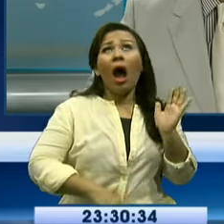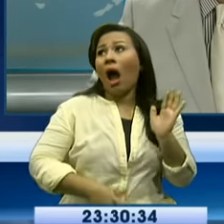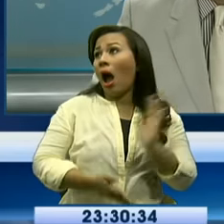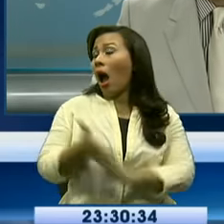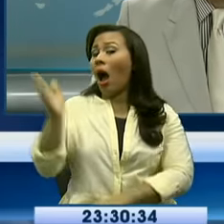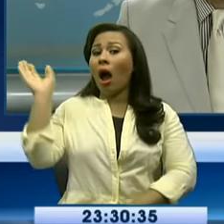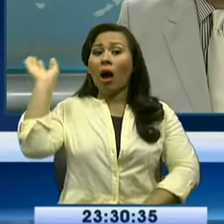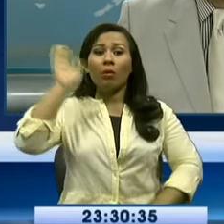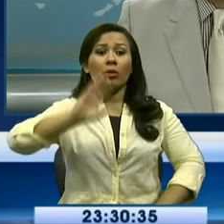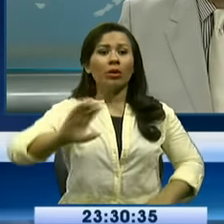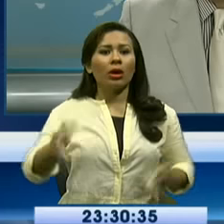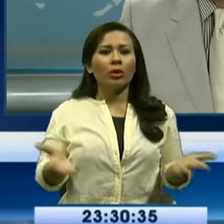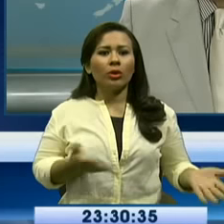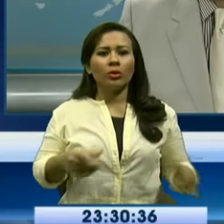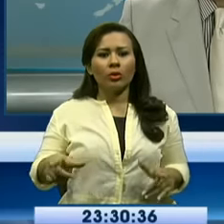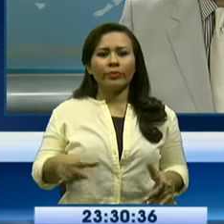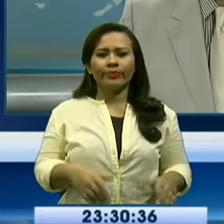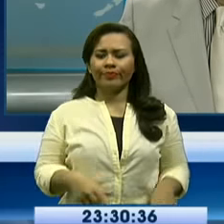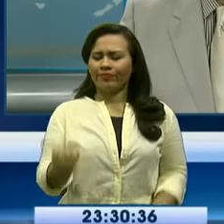sitios altos. Así es,